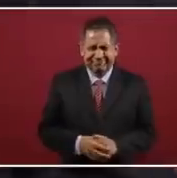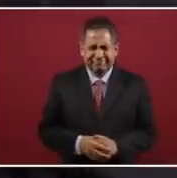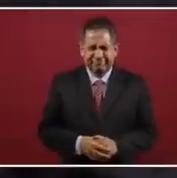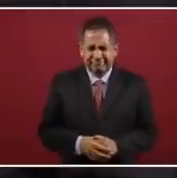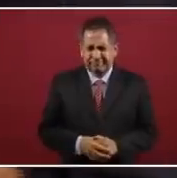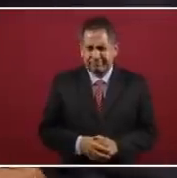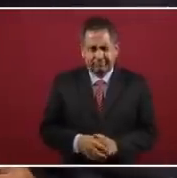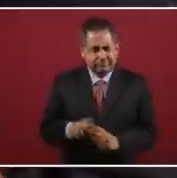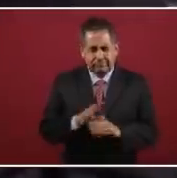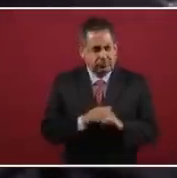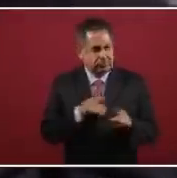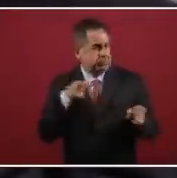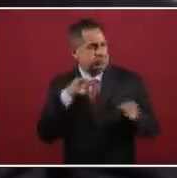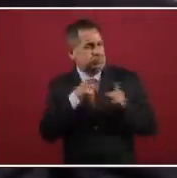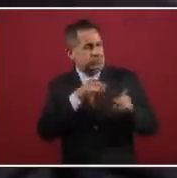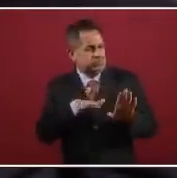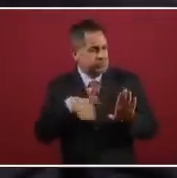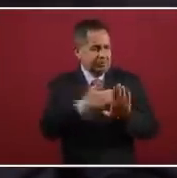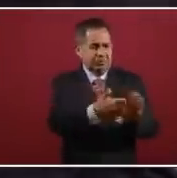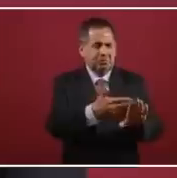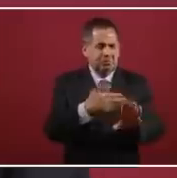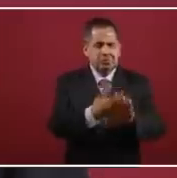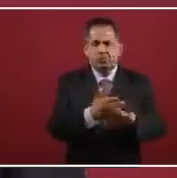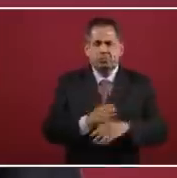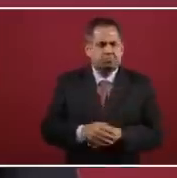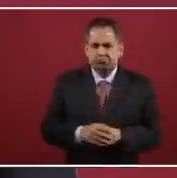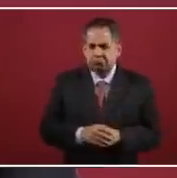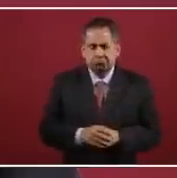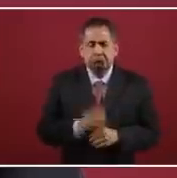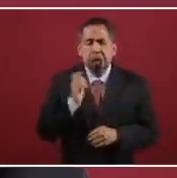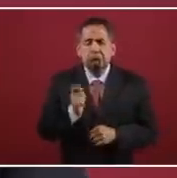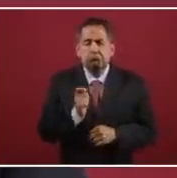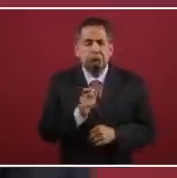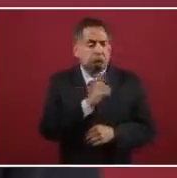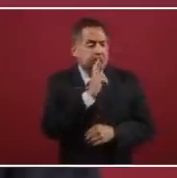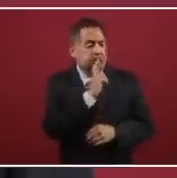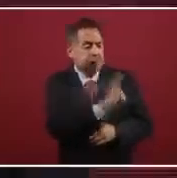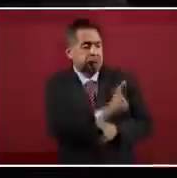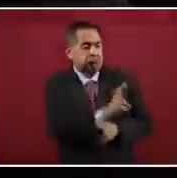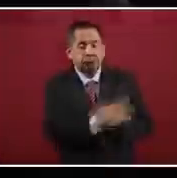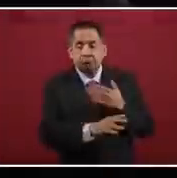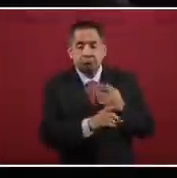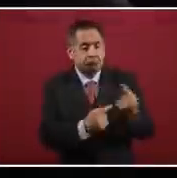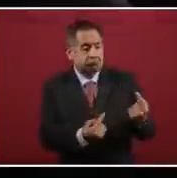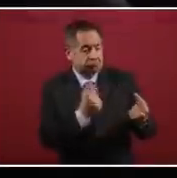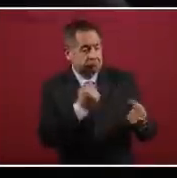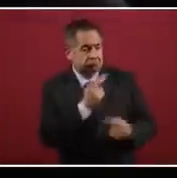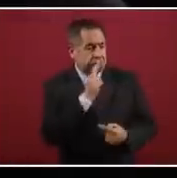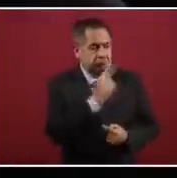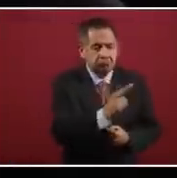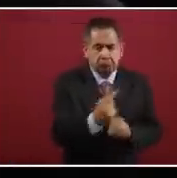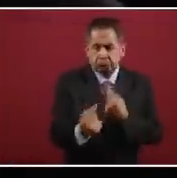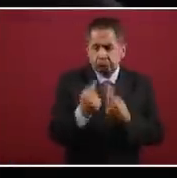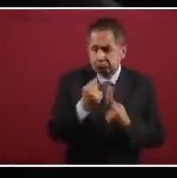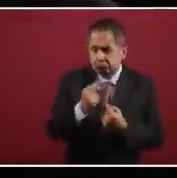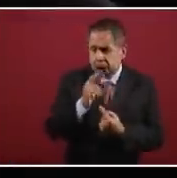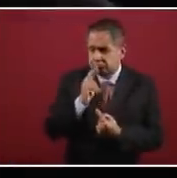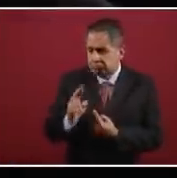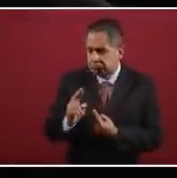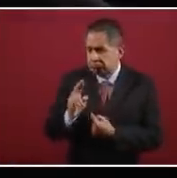No son ataques, son cuestionamientos, es responder